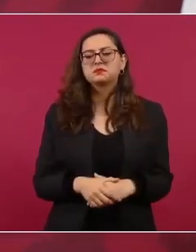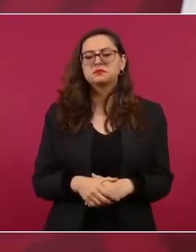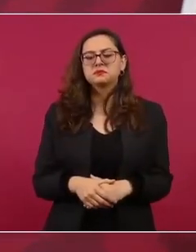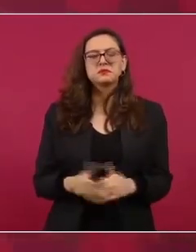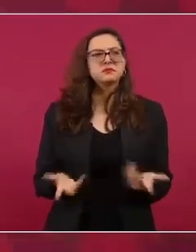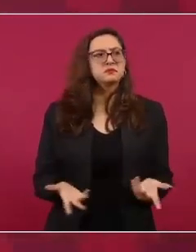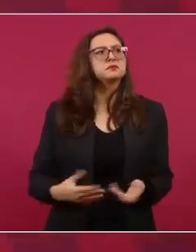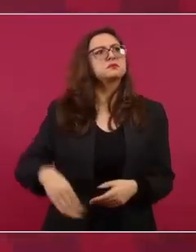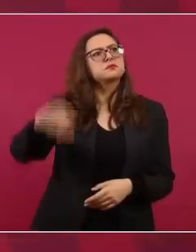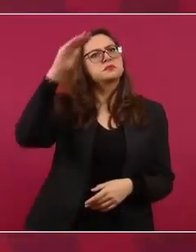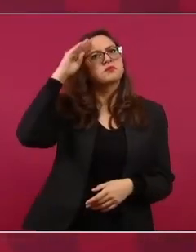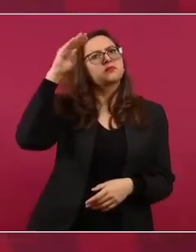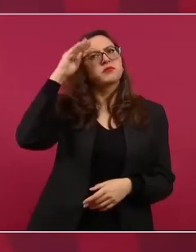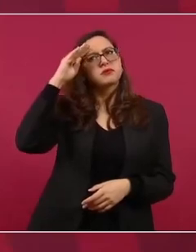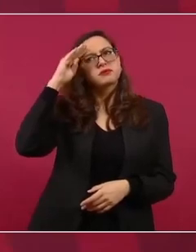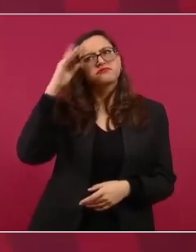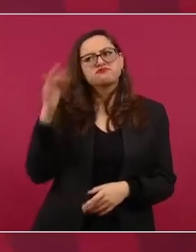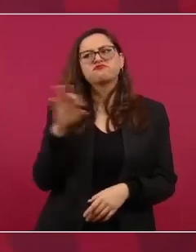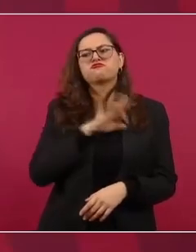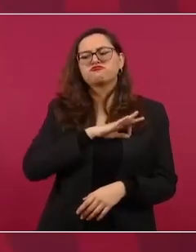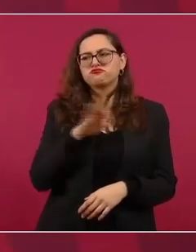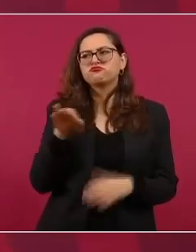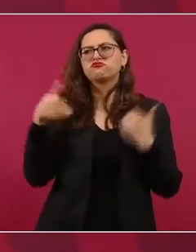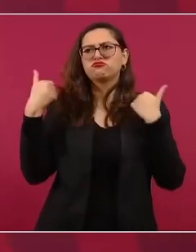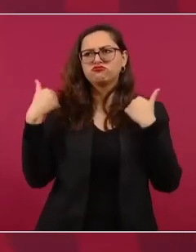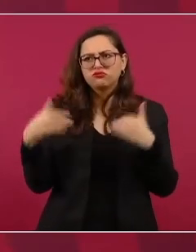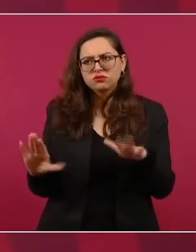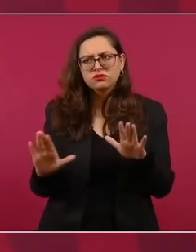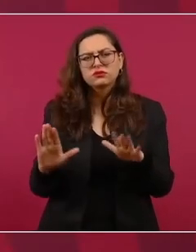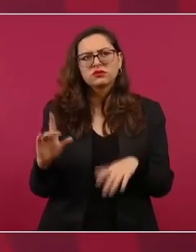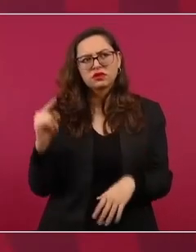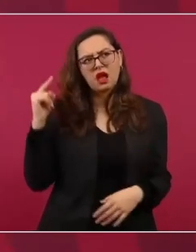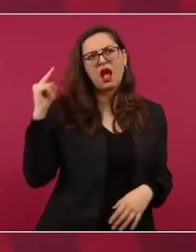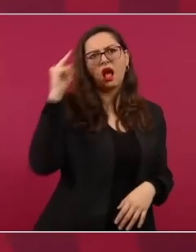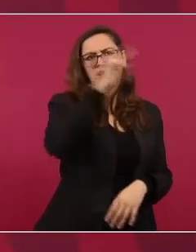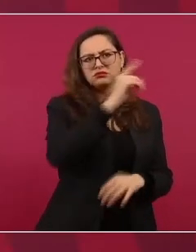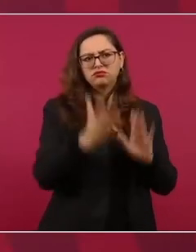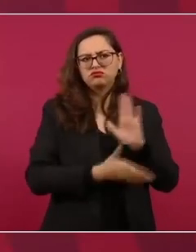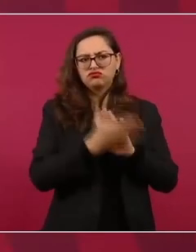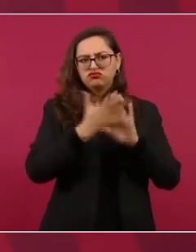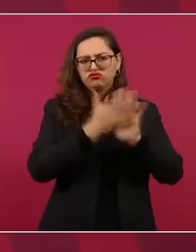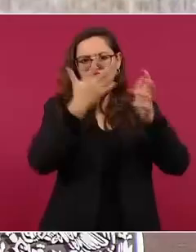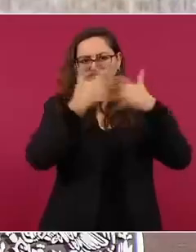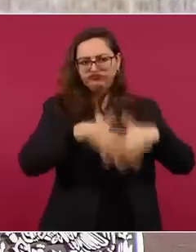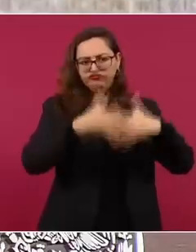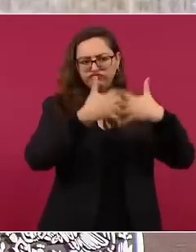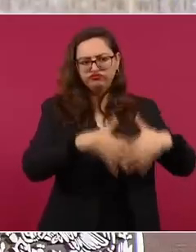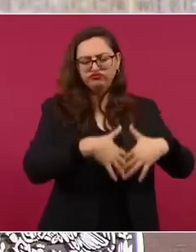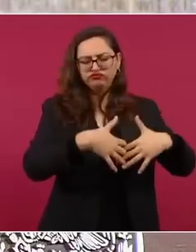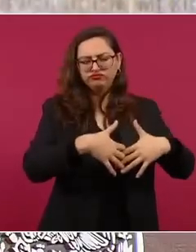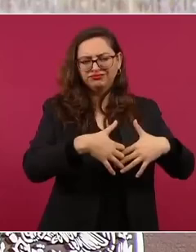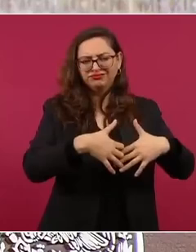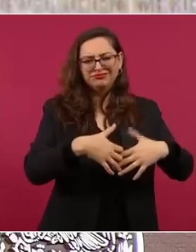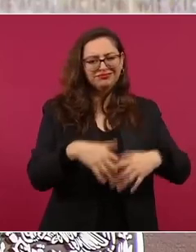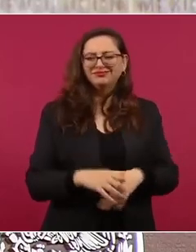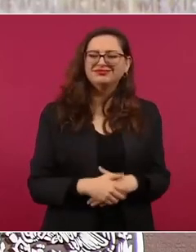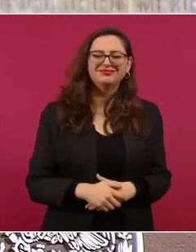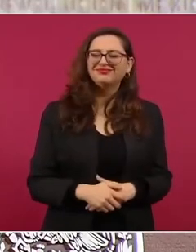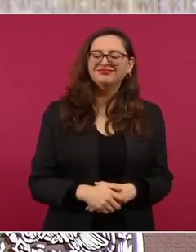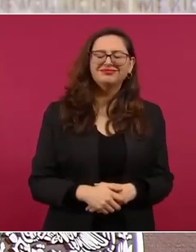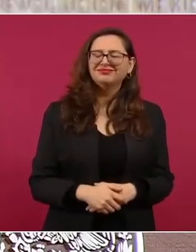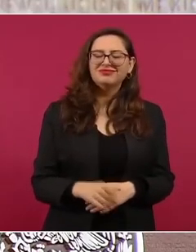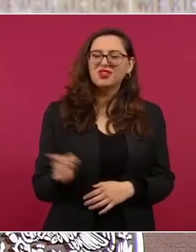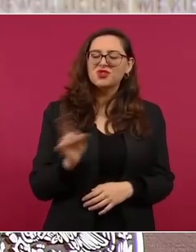contemplado originalmente poner unas plantas allá. Al final, no.